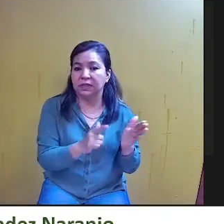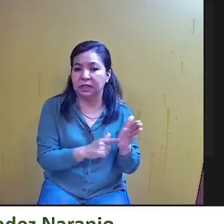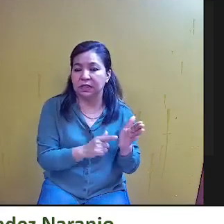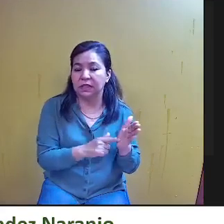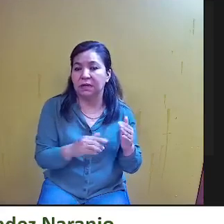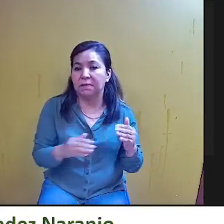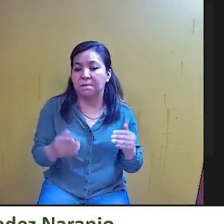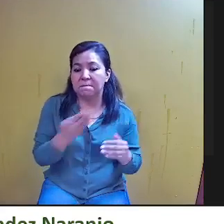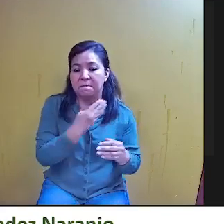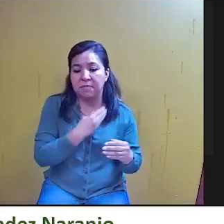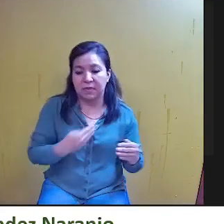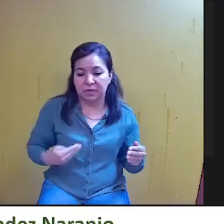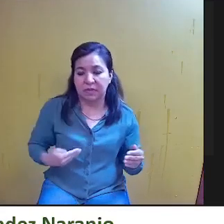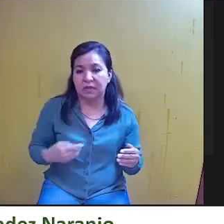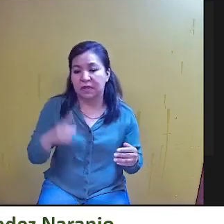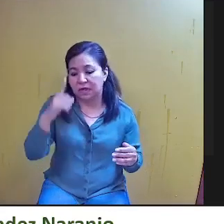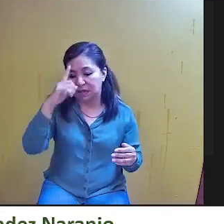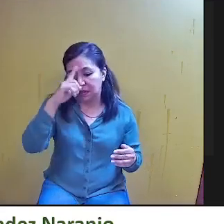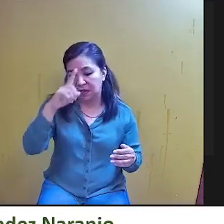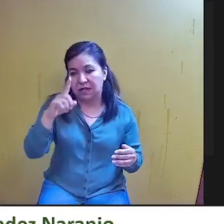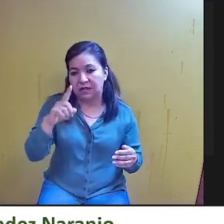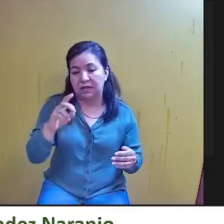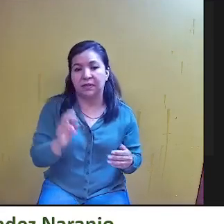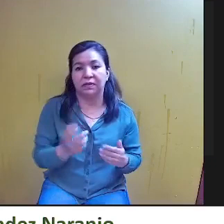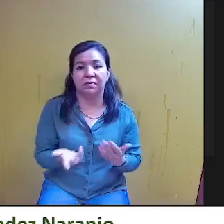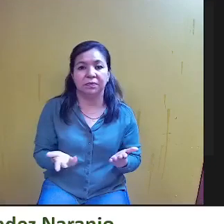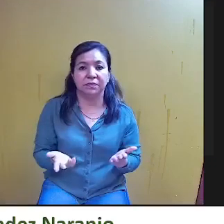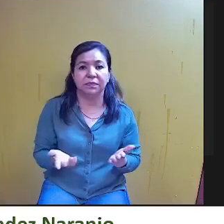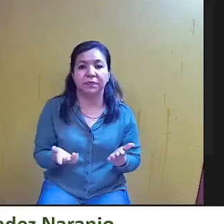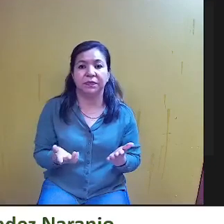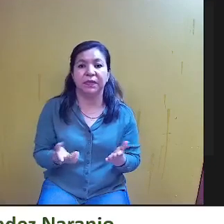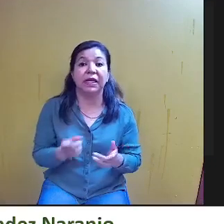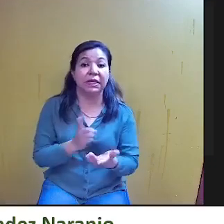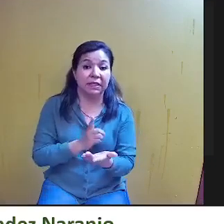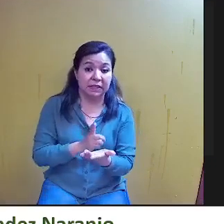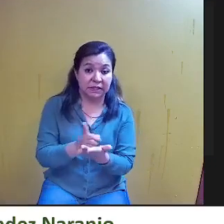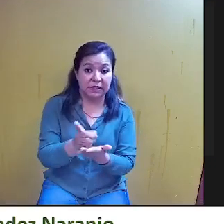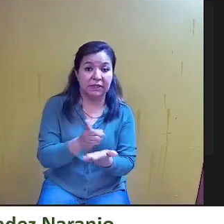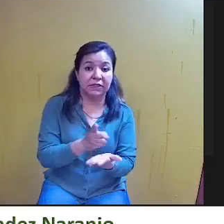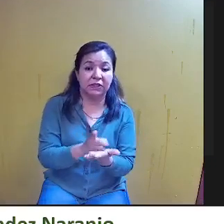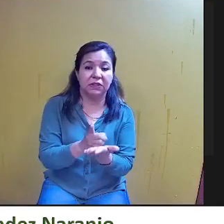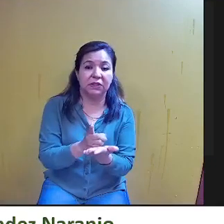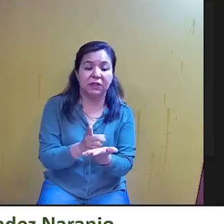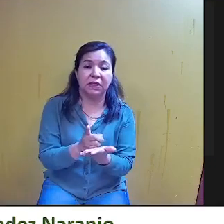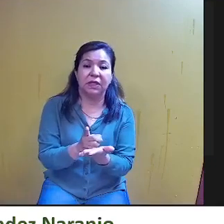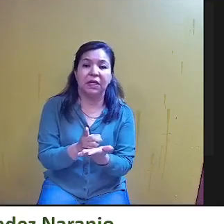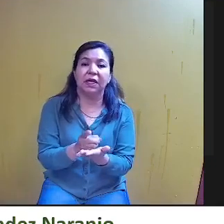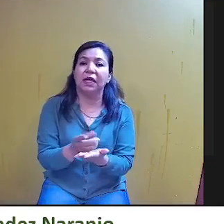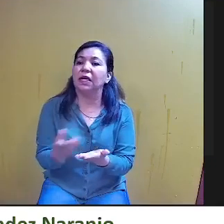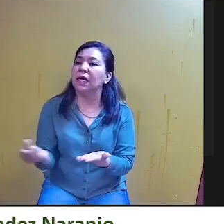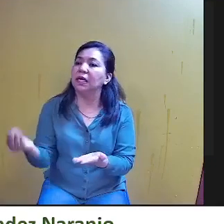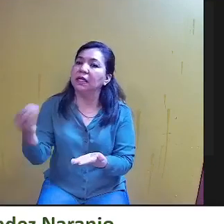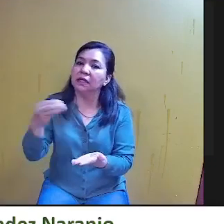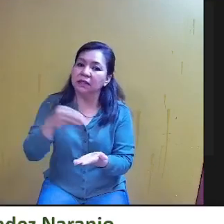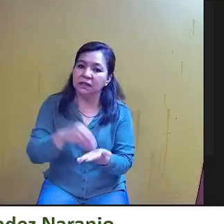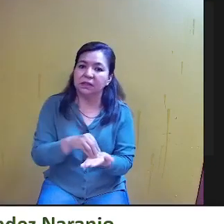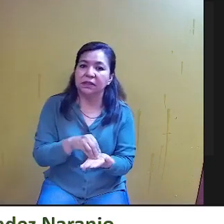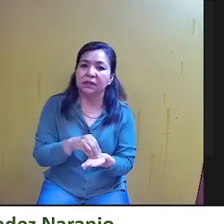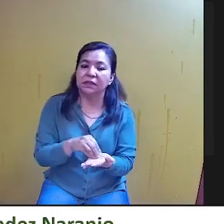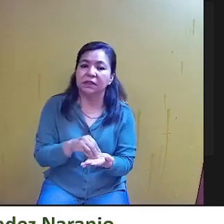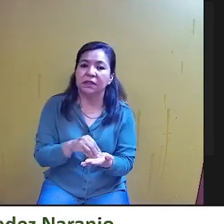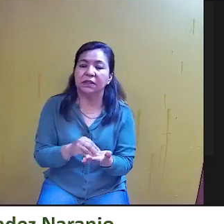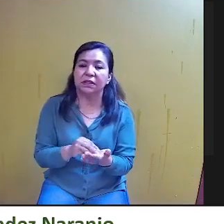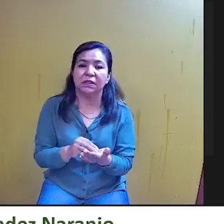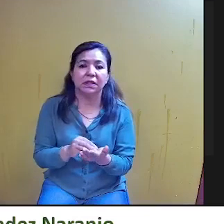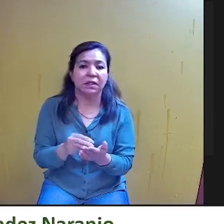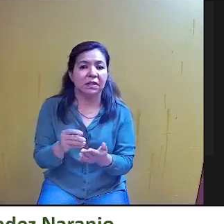o presidenta. En tanto que la limitación al derecho político electoral a integrar autoridades electorales debe ser interpretada de una